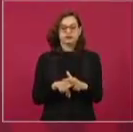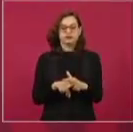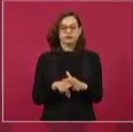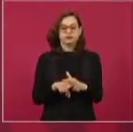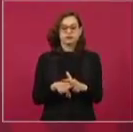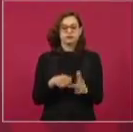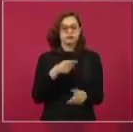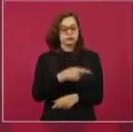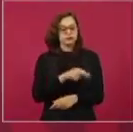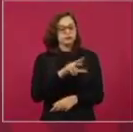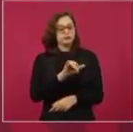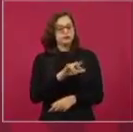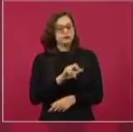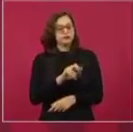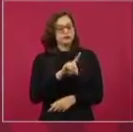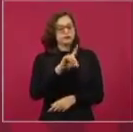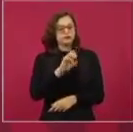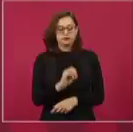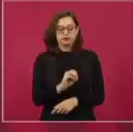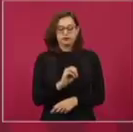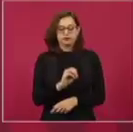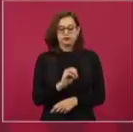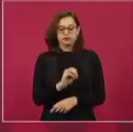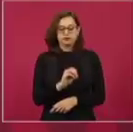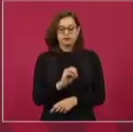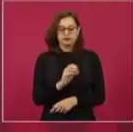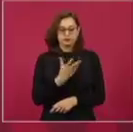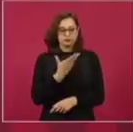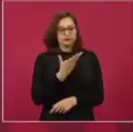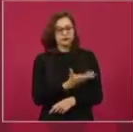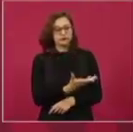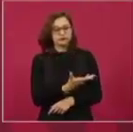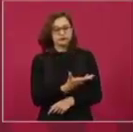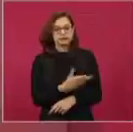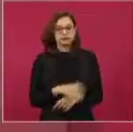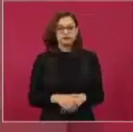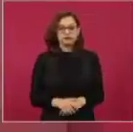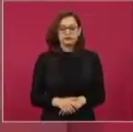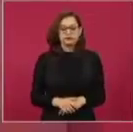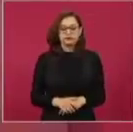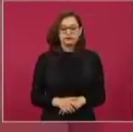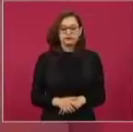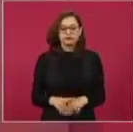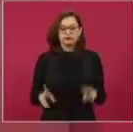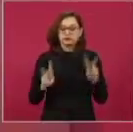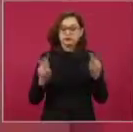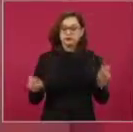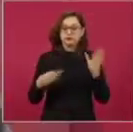con Ricardo Sheffield, una de las pruebas de que